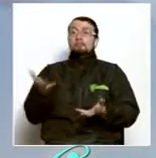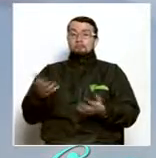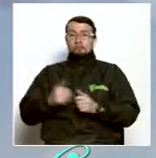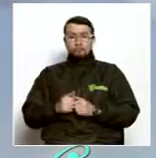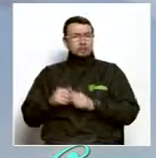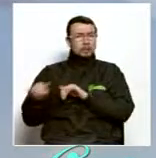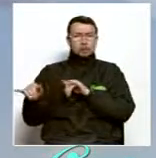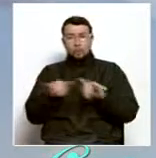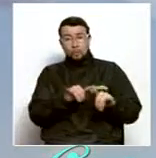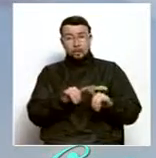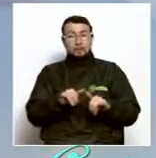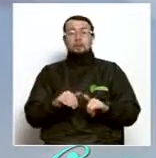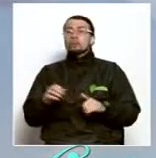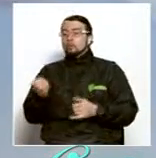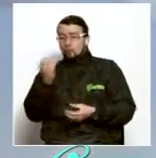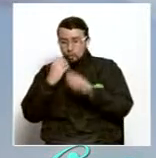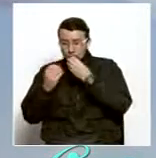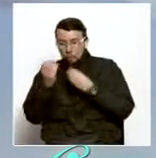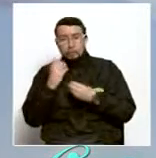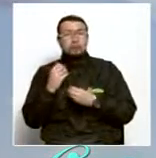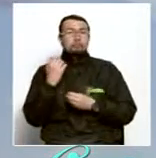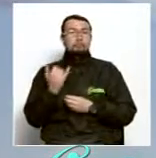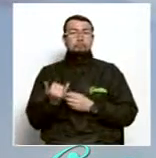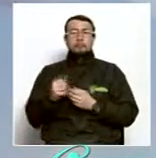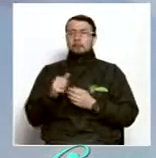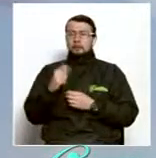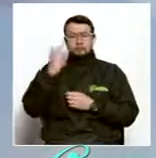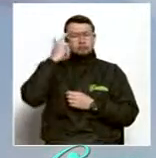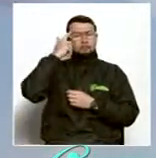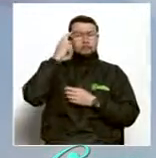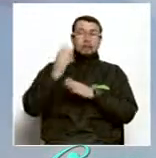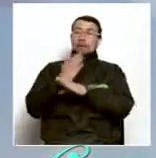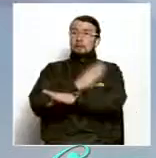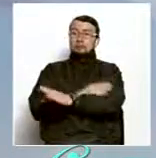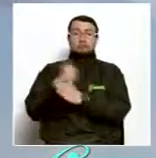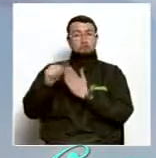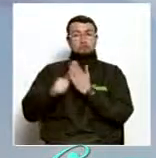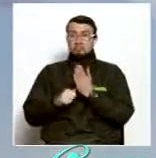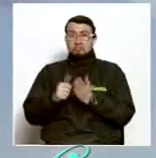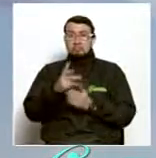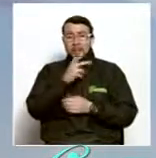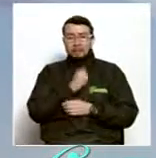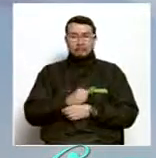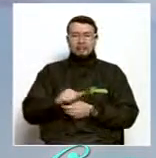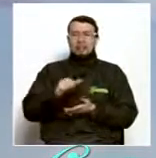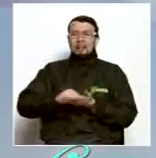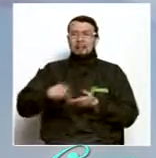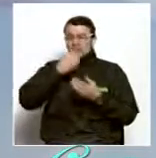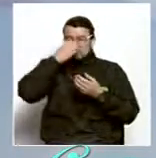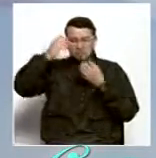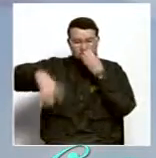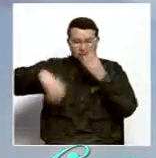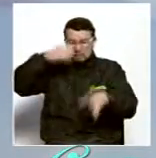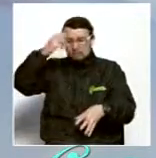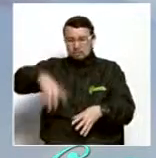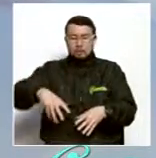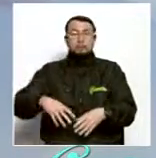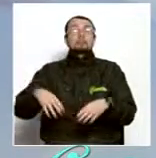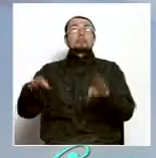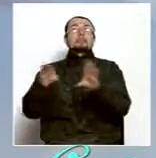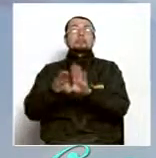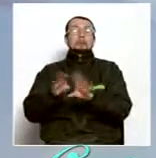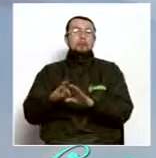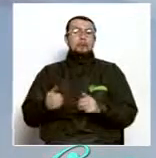sucede con la comida que no se programa, que se gasta, que se bota. Y así